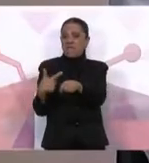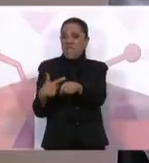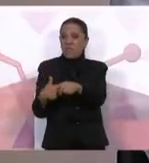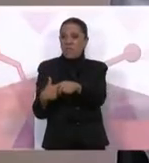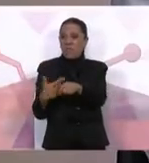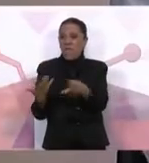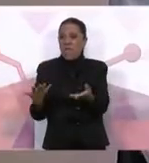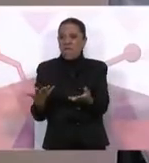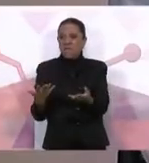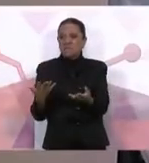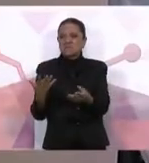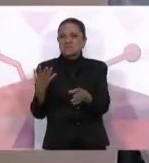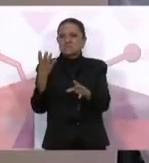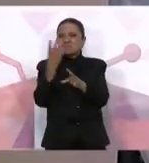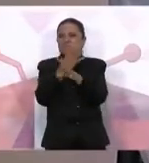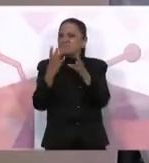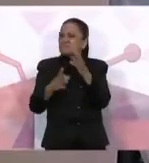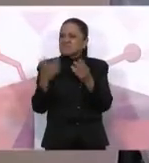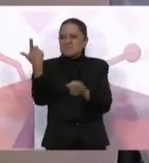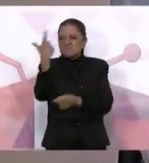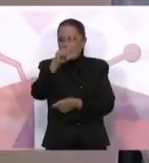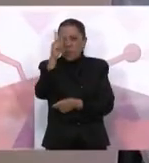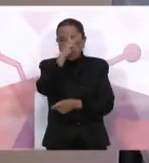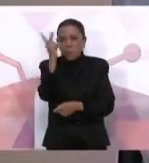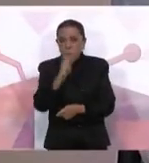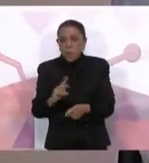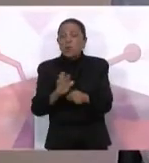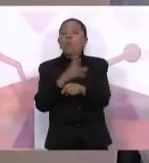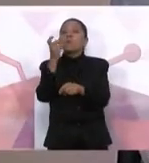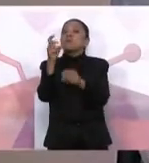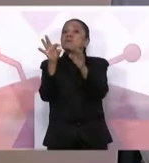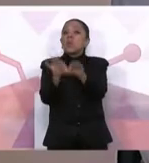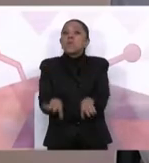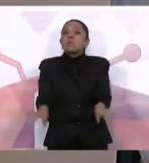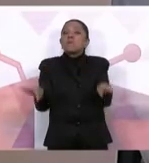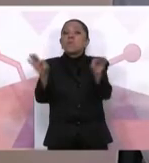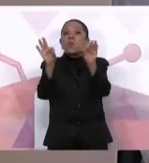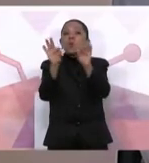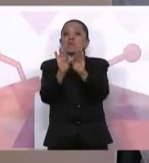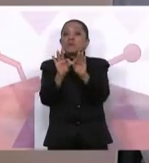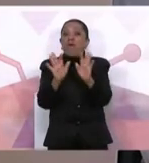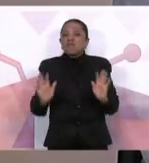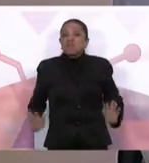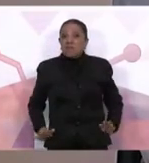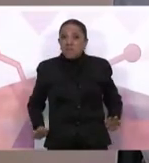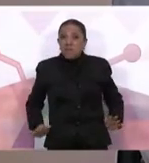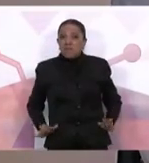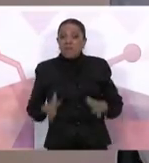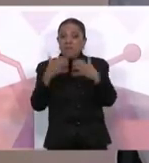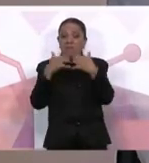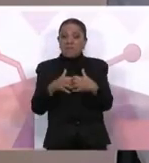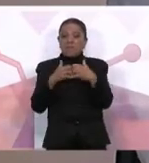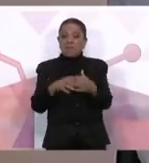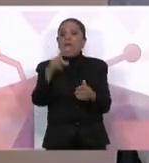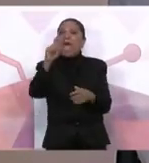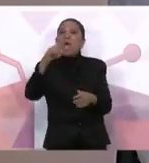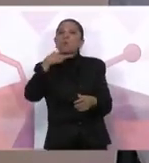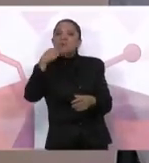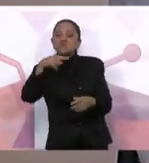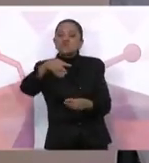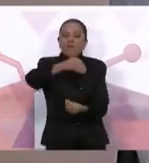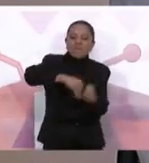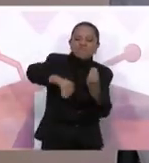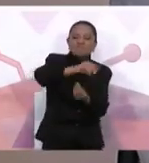peores por eso el tratamiento de agua es una condición para que el campo morelense pueda producir hoy